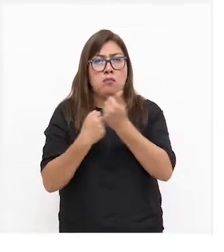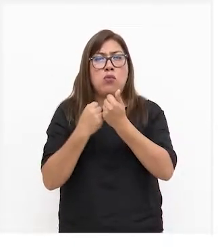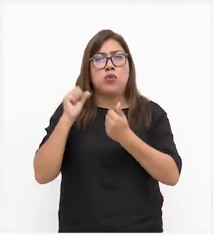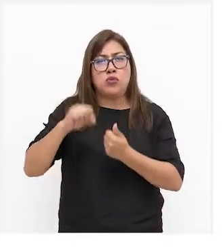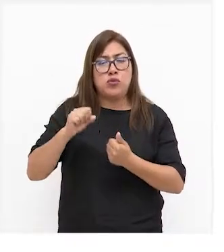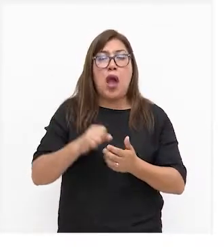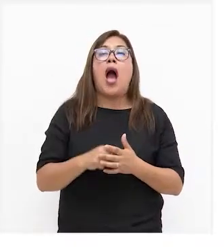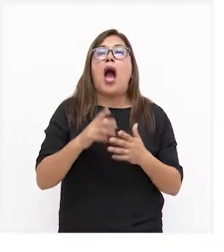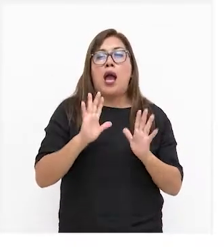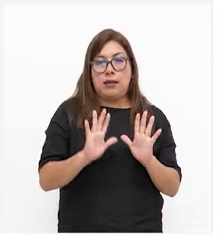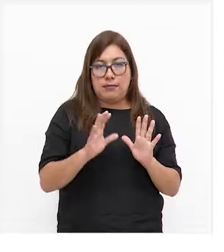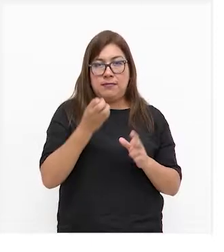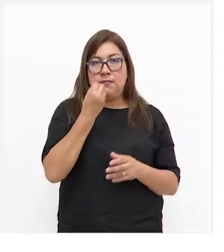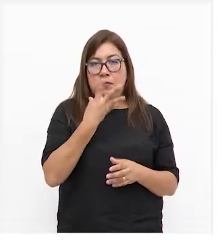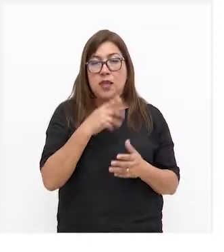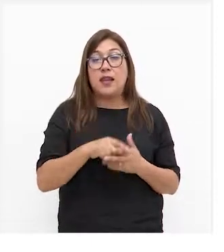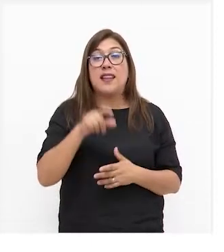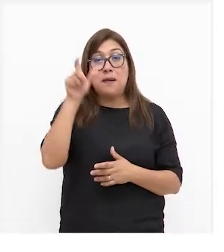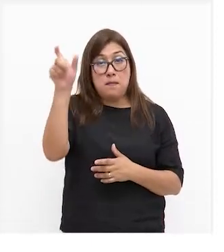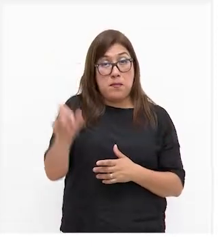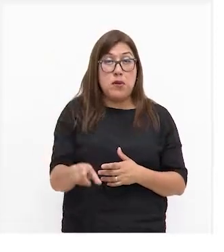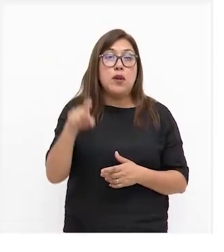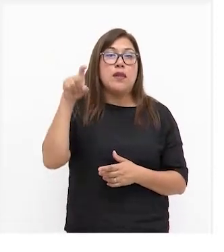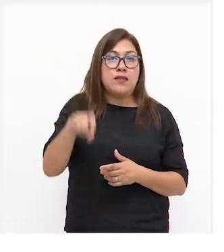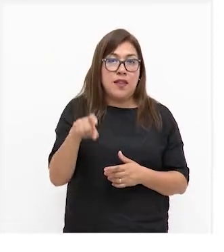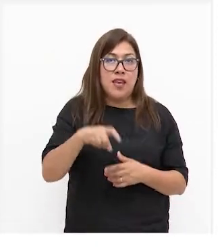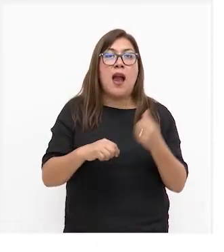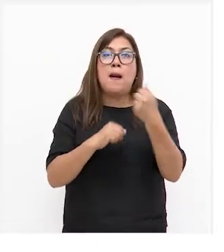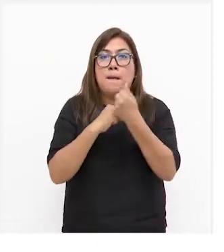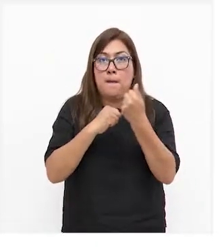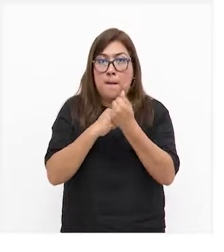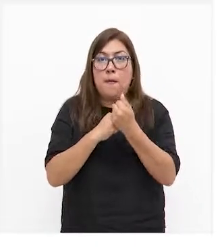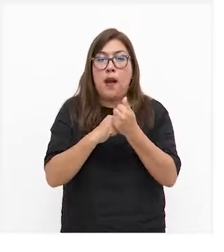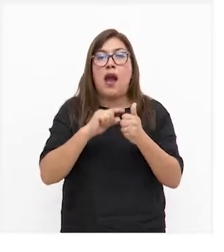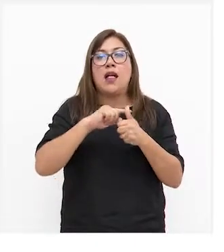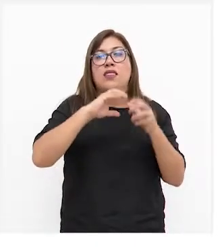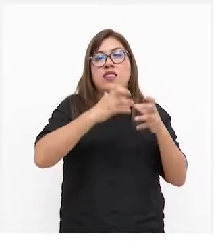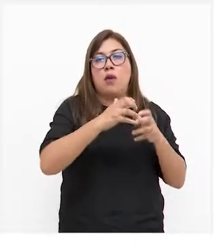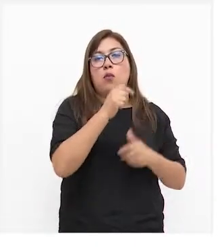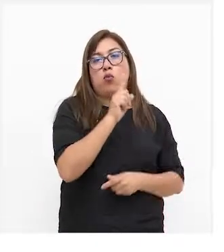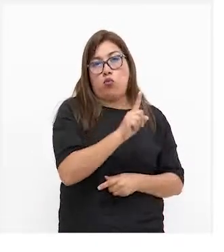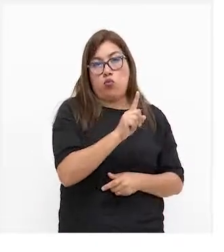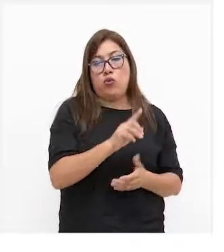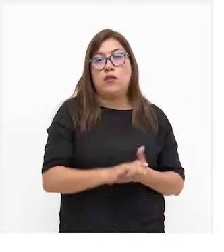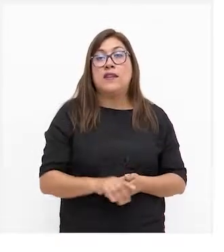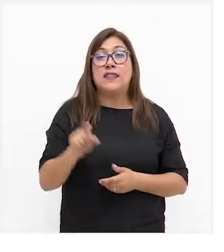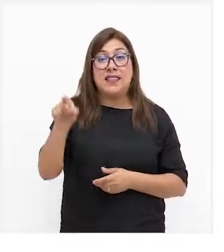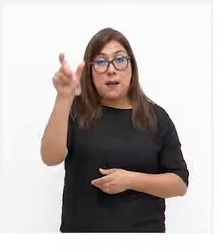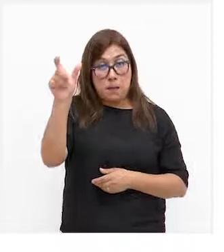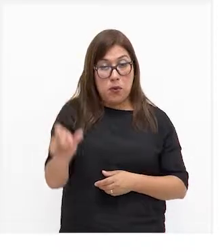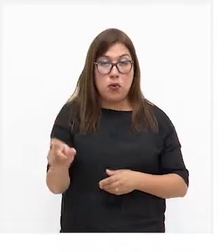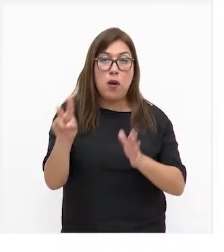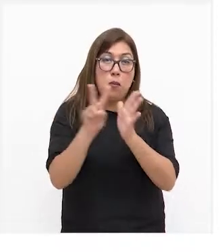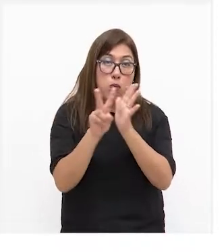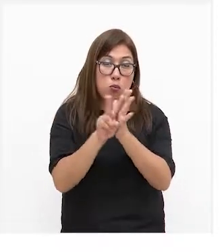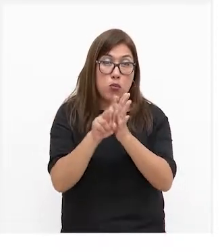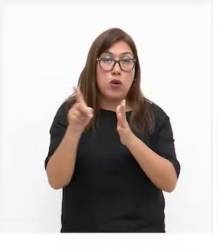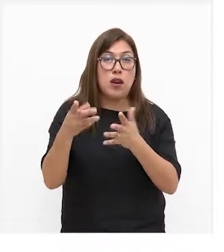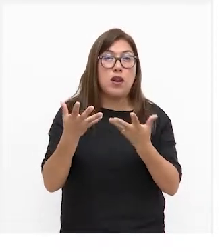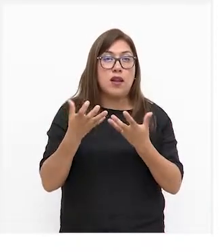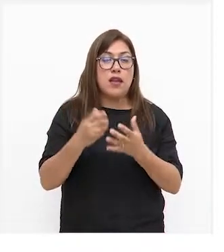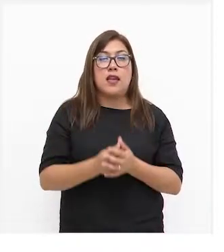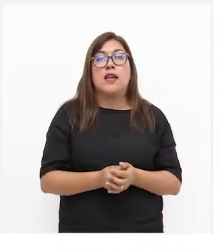hacerlo. Entonces, la persona necesitará un apoyo tipo 1. La persona